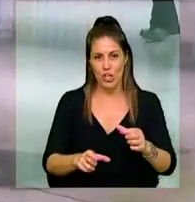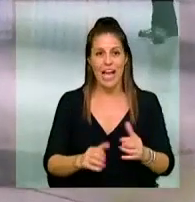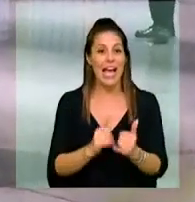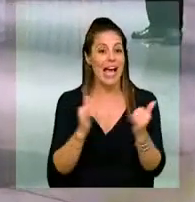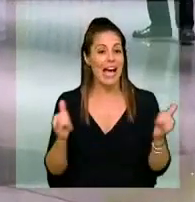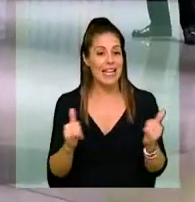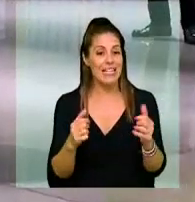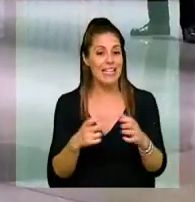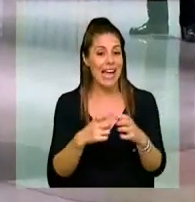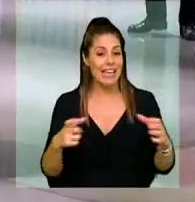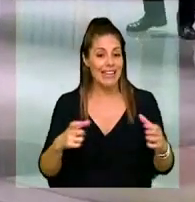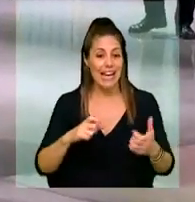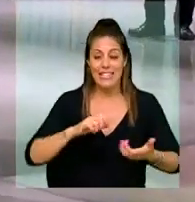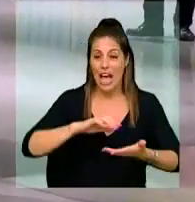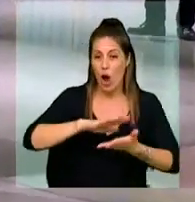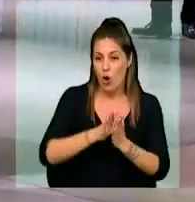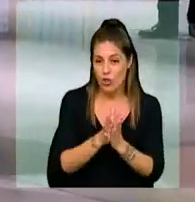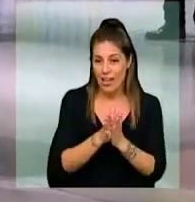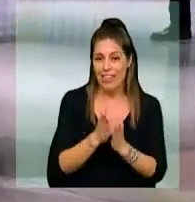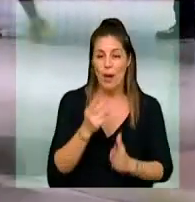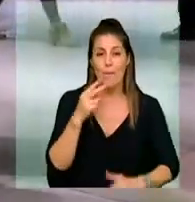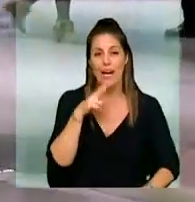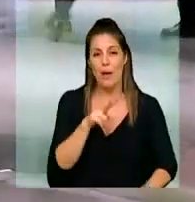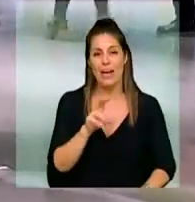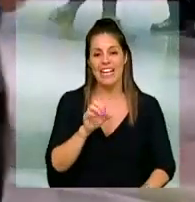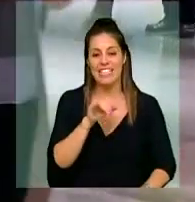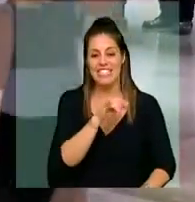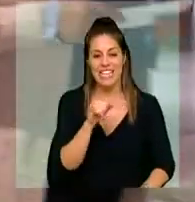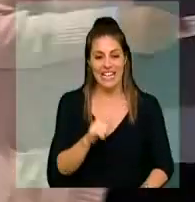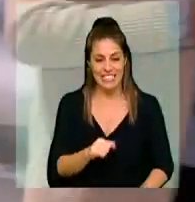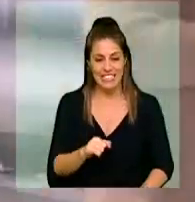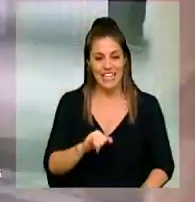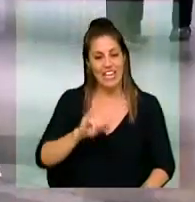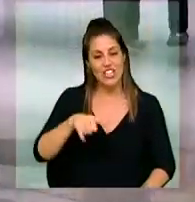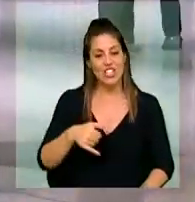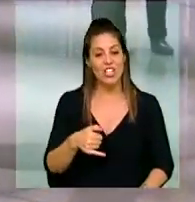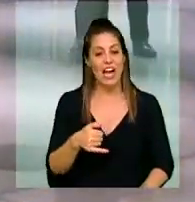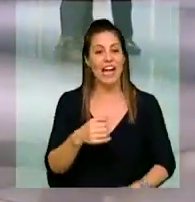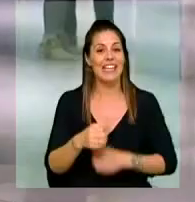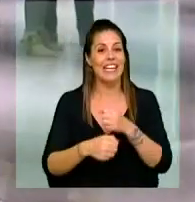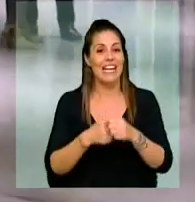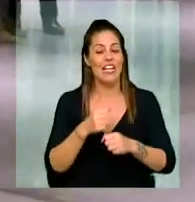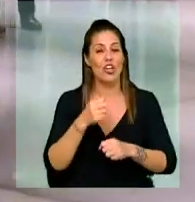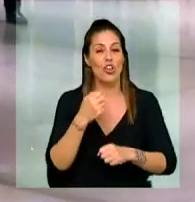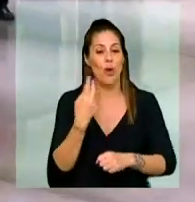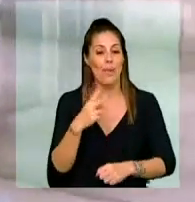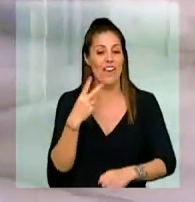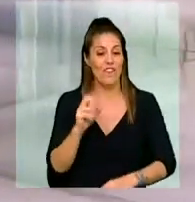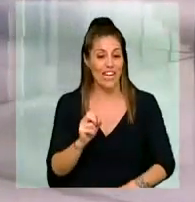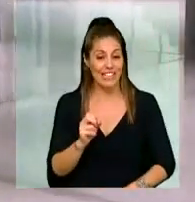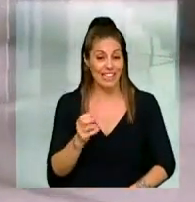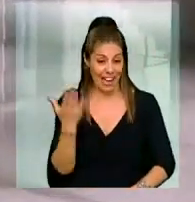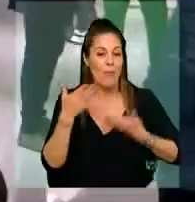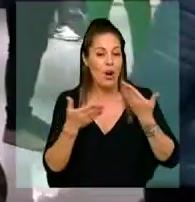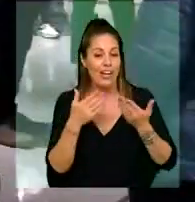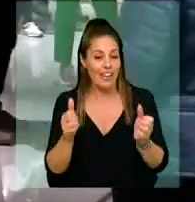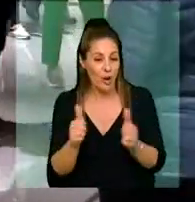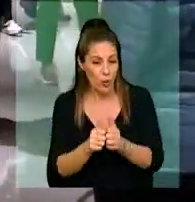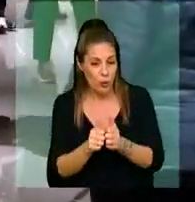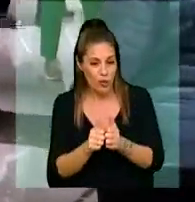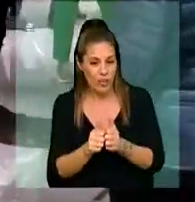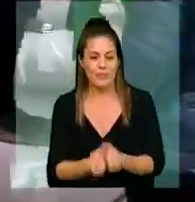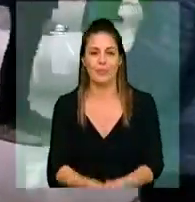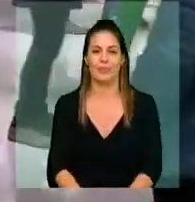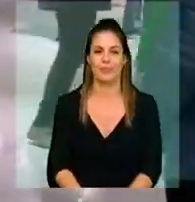que están las entradas agotadas para ver a Alejandro Sanz, algo que ya había sucedido en el año 2020, que fue la última vez que había venido. ¿Quién me